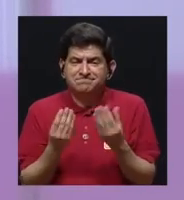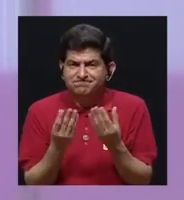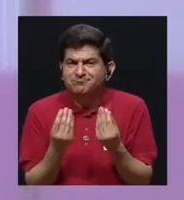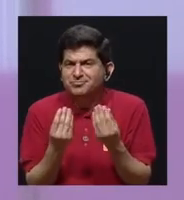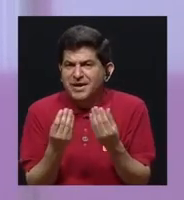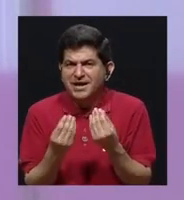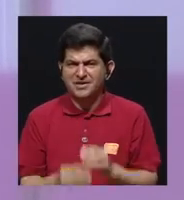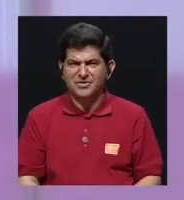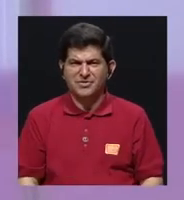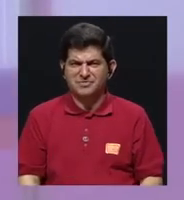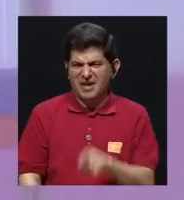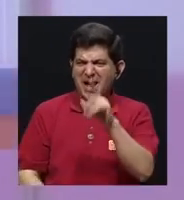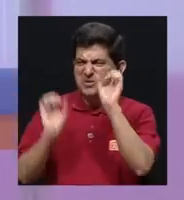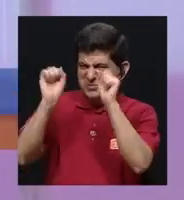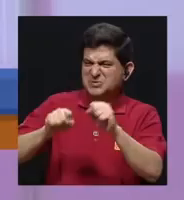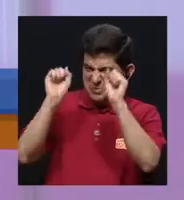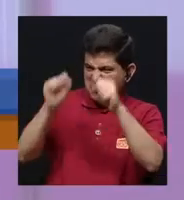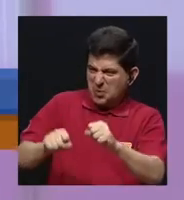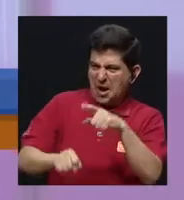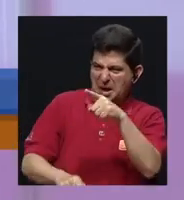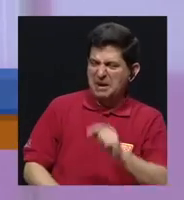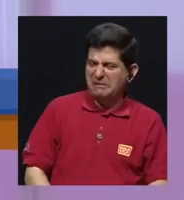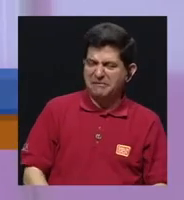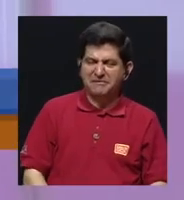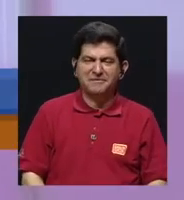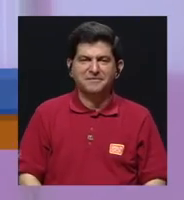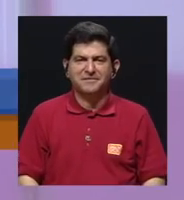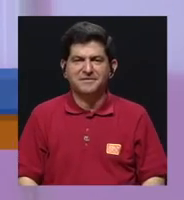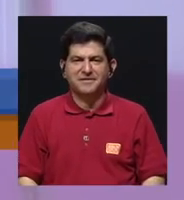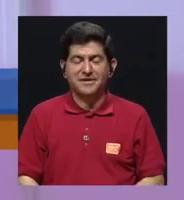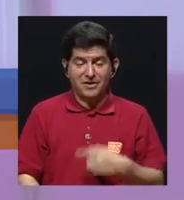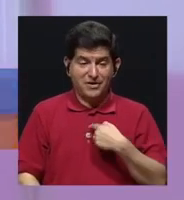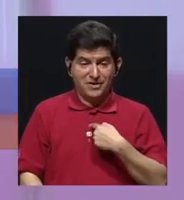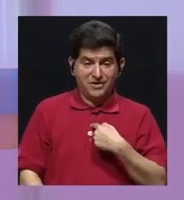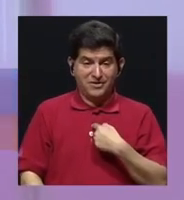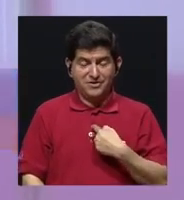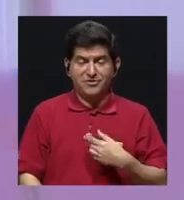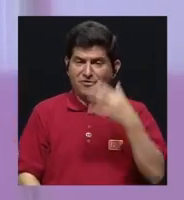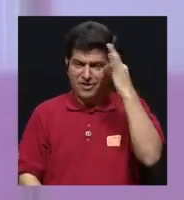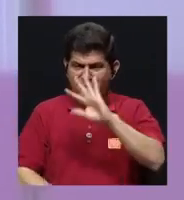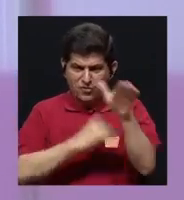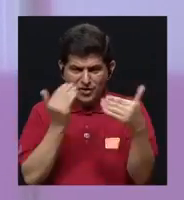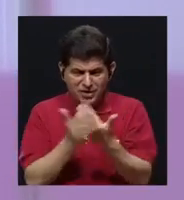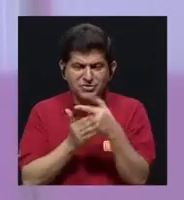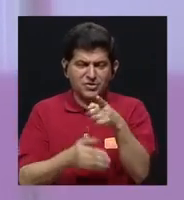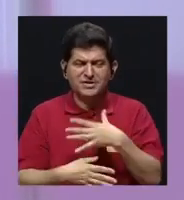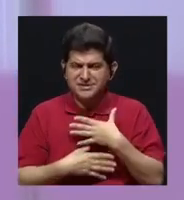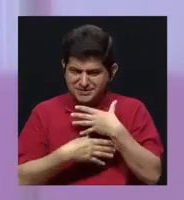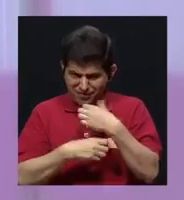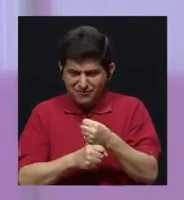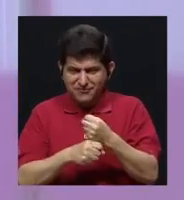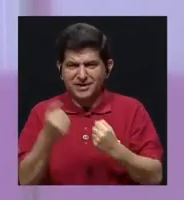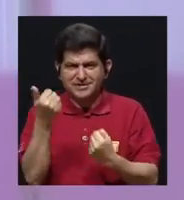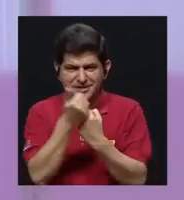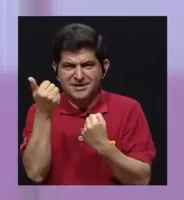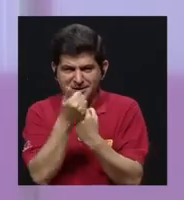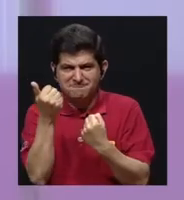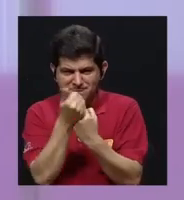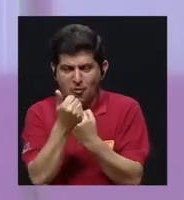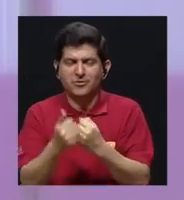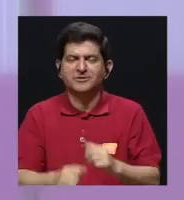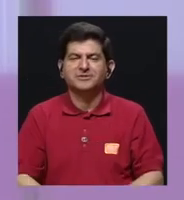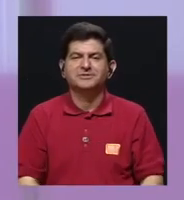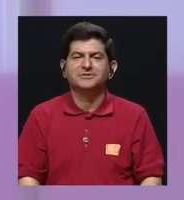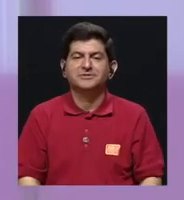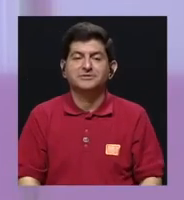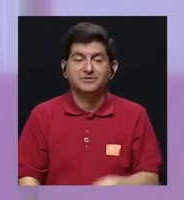tenía como miedillo, y me decía, usted puede, uh-huh. Usted lo puede hacer. Entonces entre todas lo damos esa confianza. Apoyo, sí. Por supuesto.